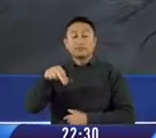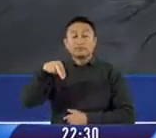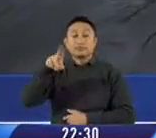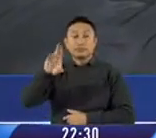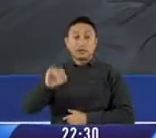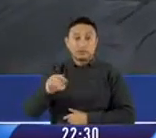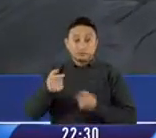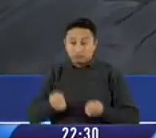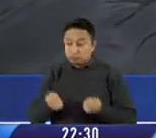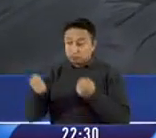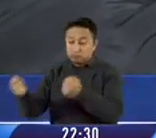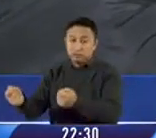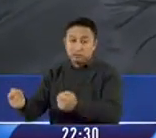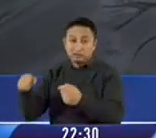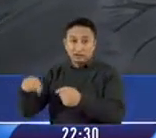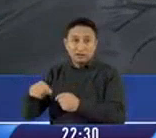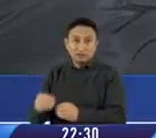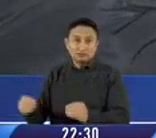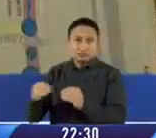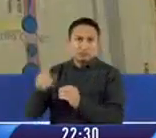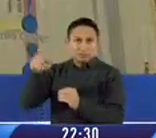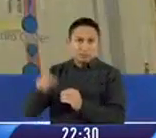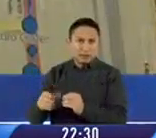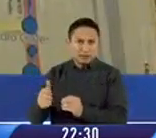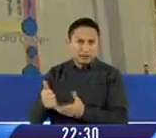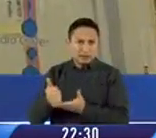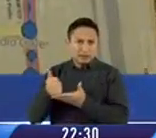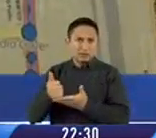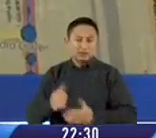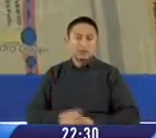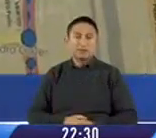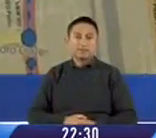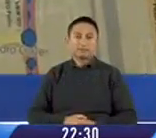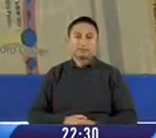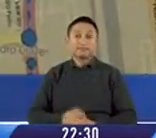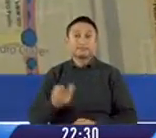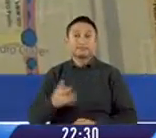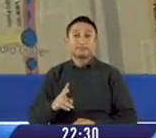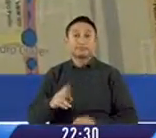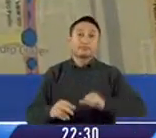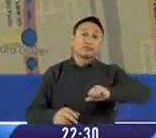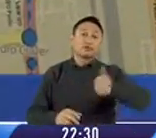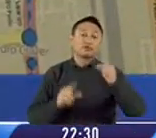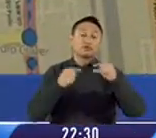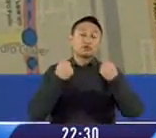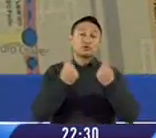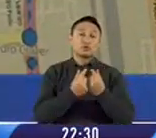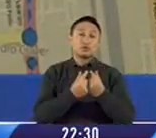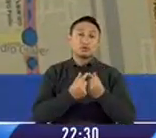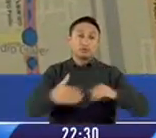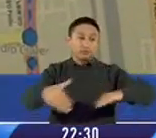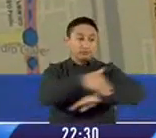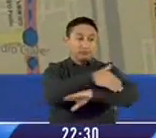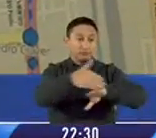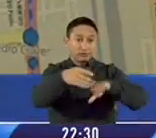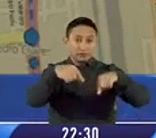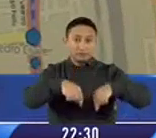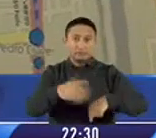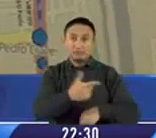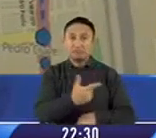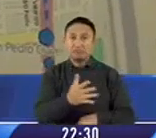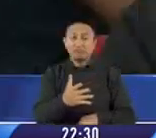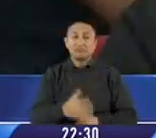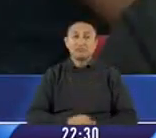Metropolitana de Tránsito para que implemente su plan de contingencia. Aunque también existe otro grupo de intersecciones que no cuentan con